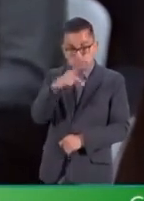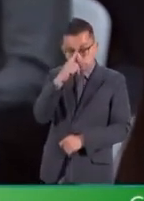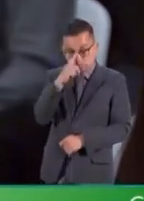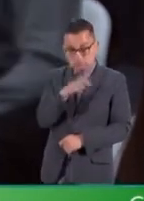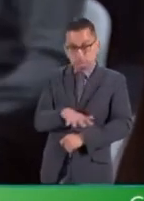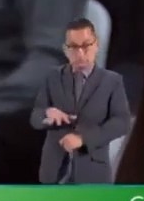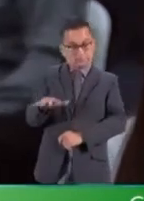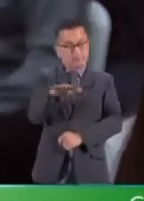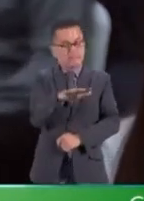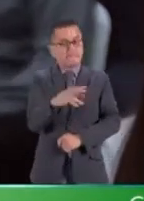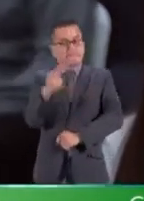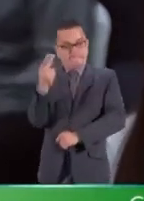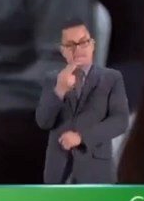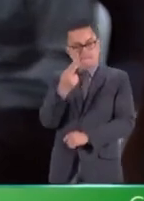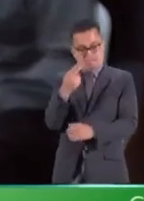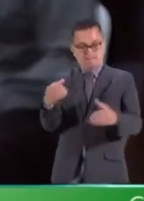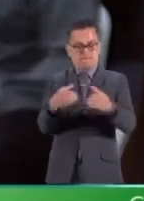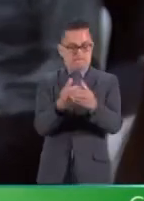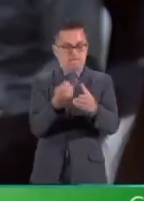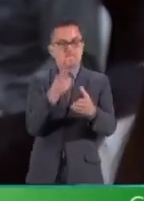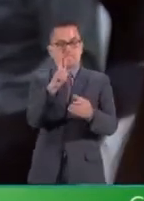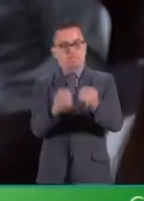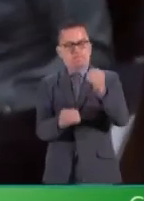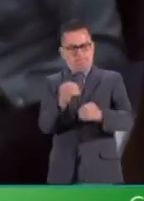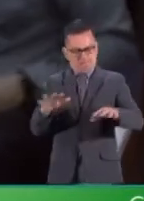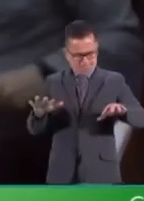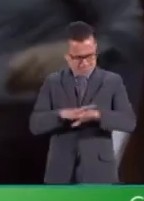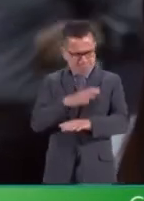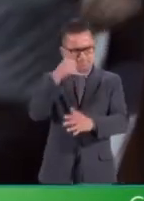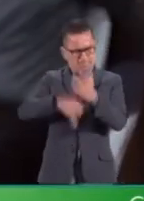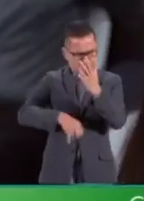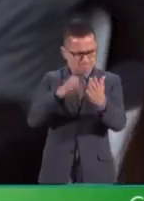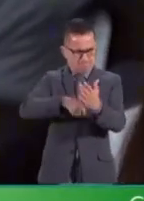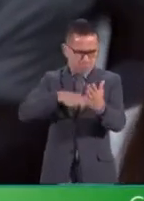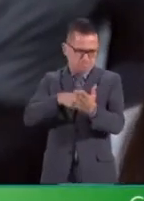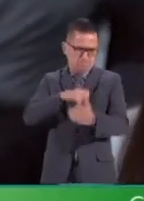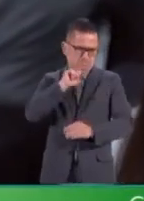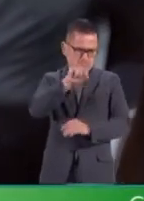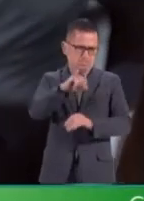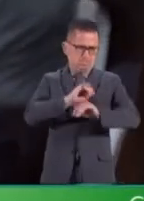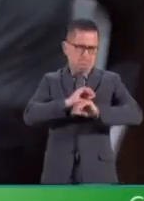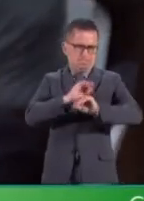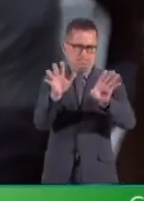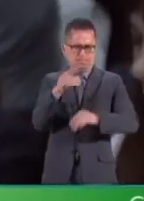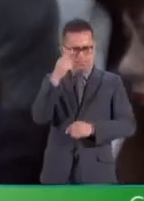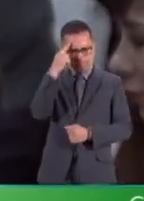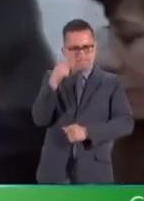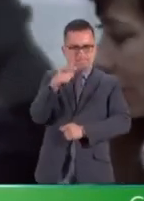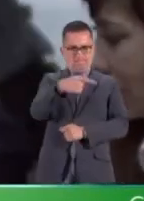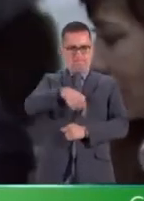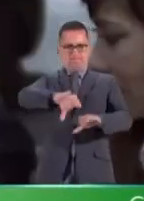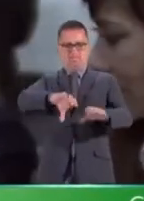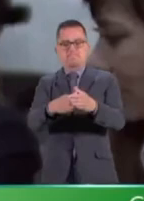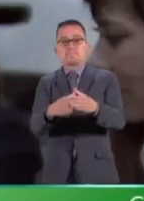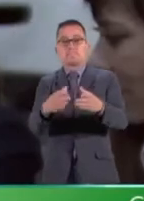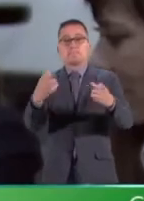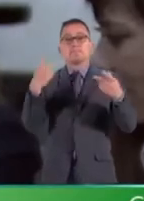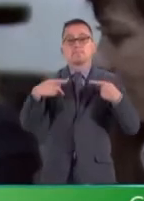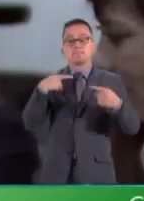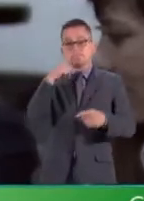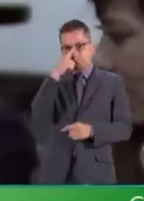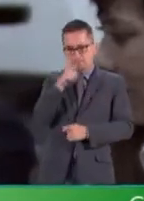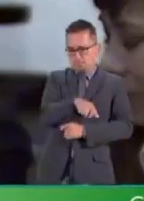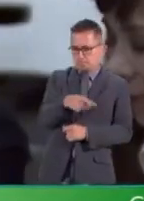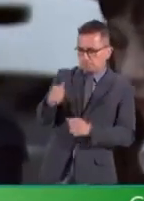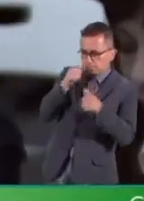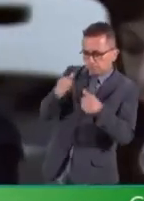en México se necesita una reforma judicial profunda que ayude al ciudadano a dejar de padecer el calvario que es poner